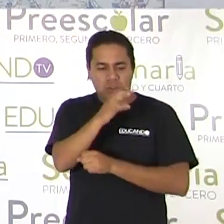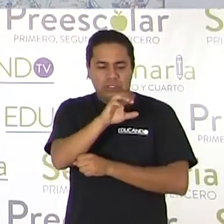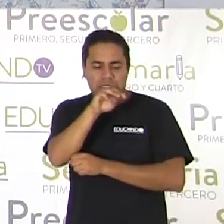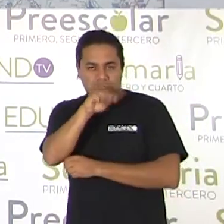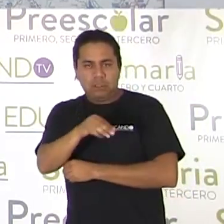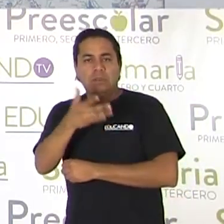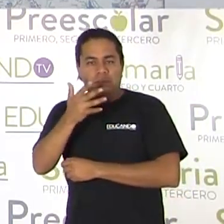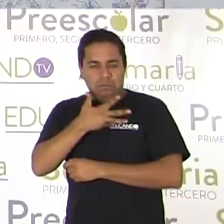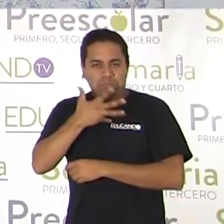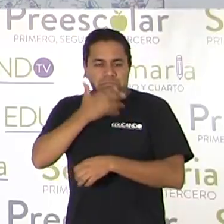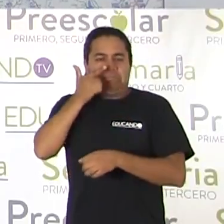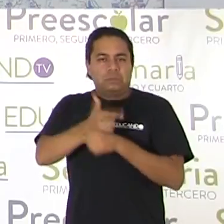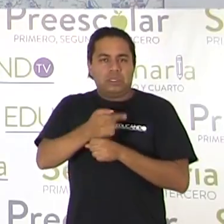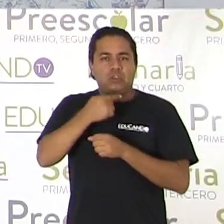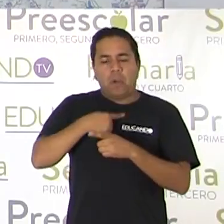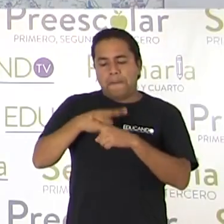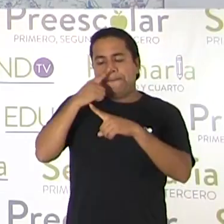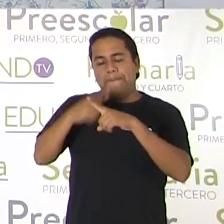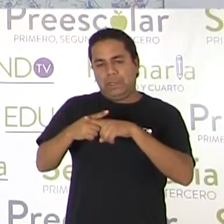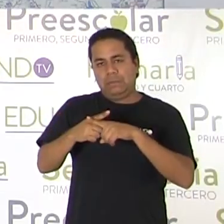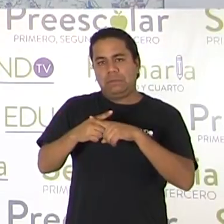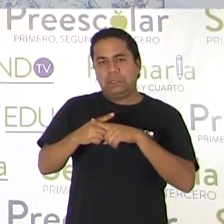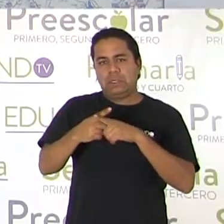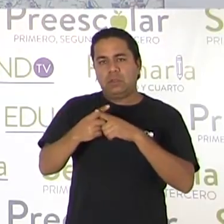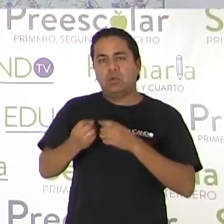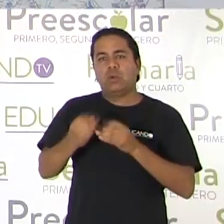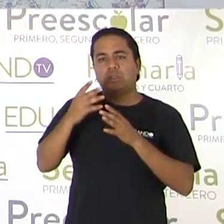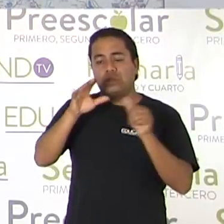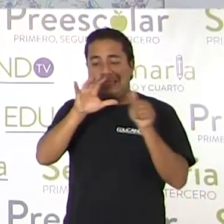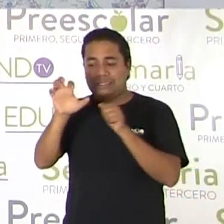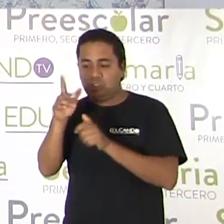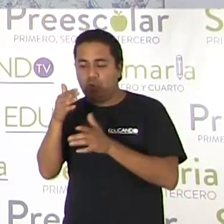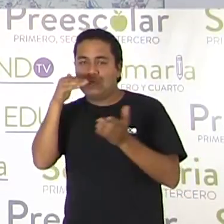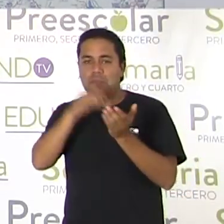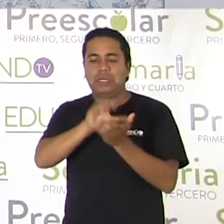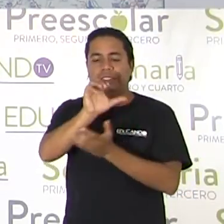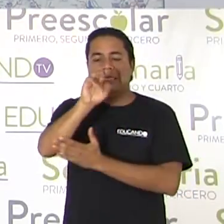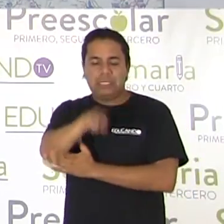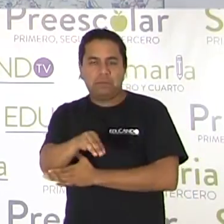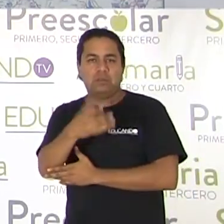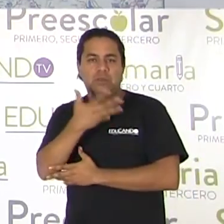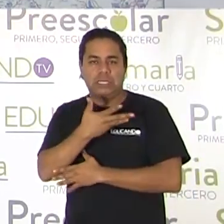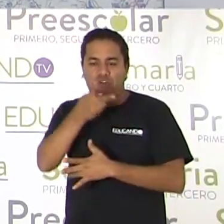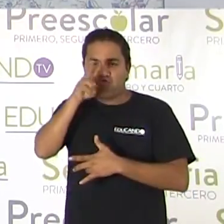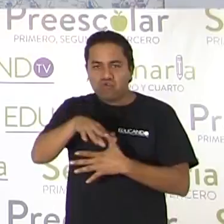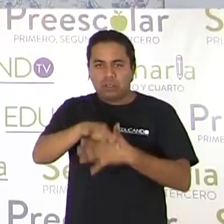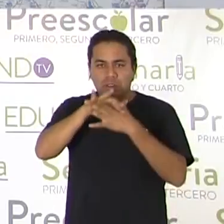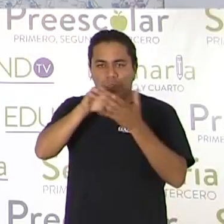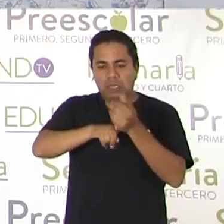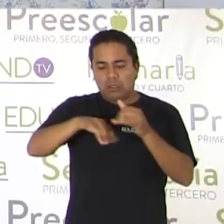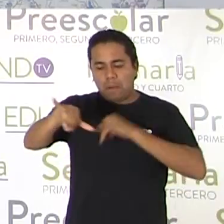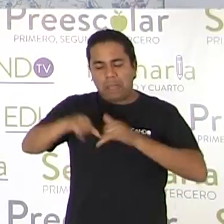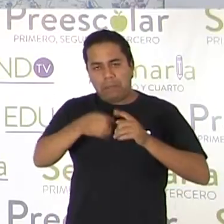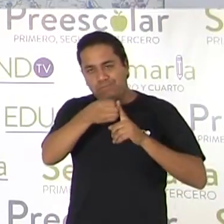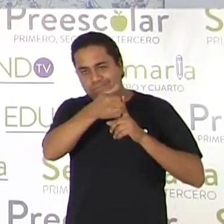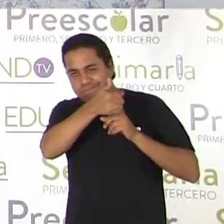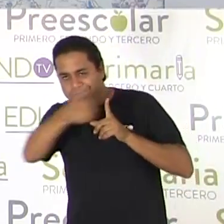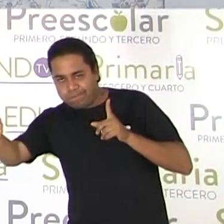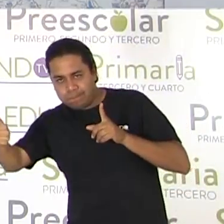5 centímetros, lo multiplicamos por los 650,000 centímetros que son en la realidad,